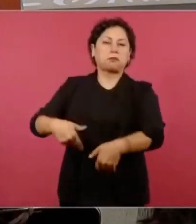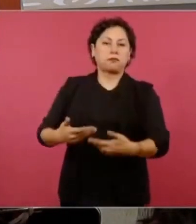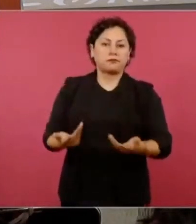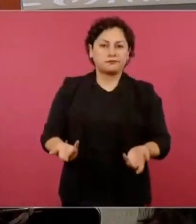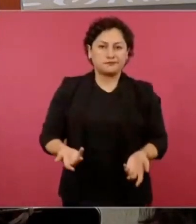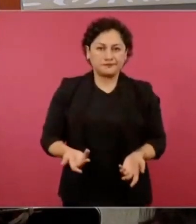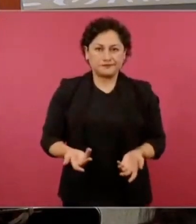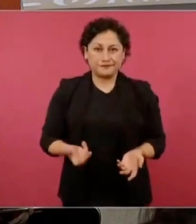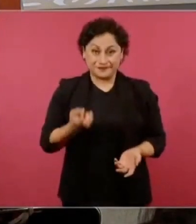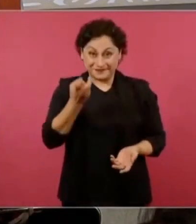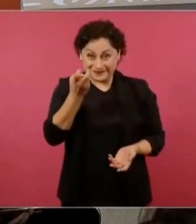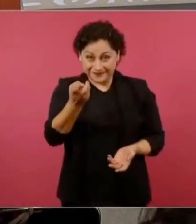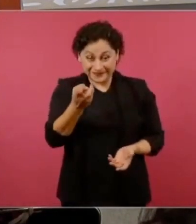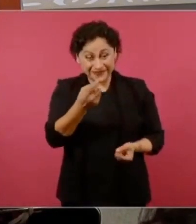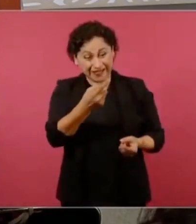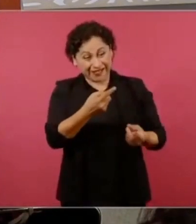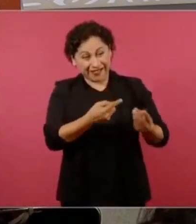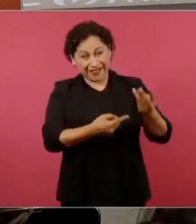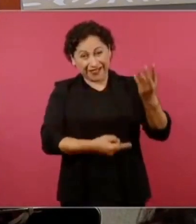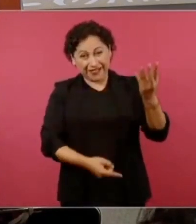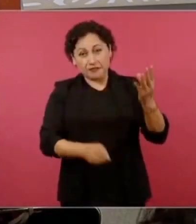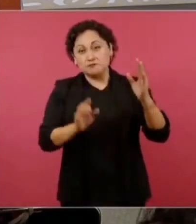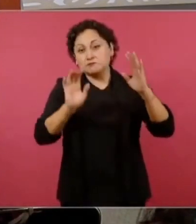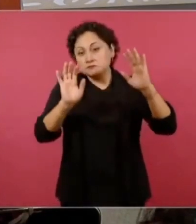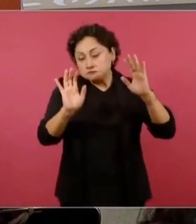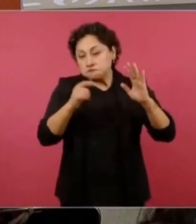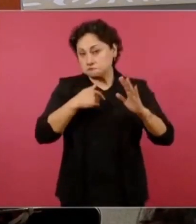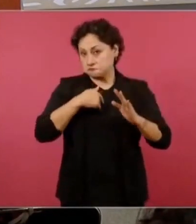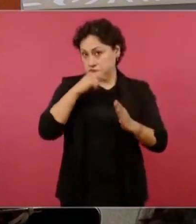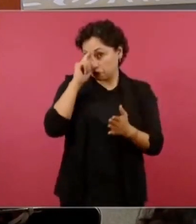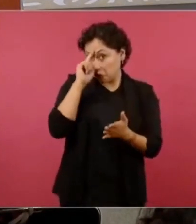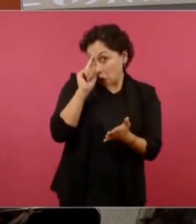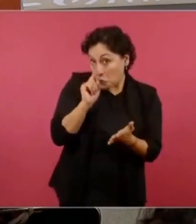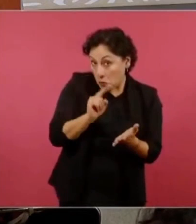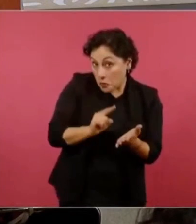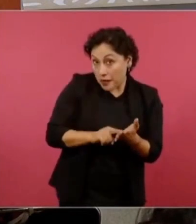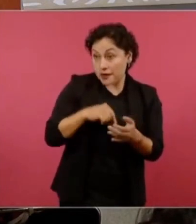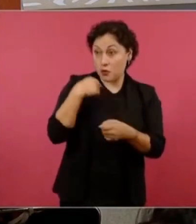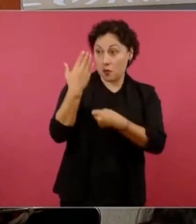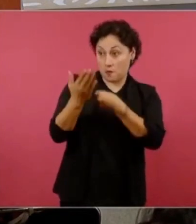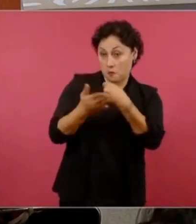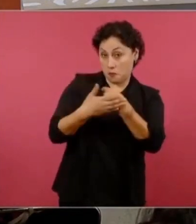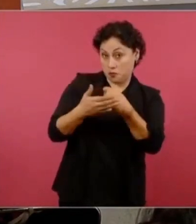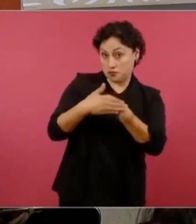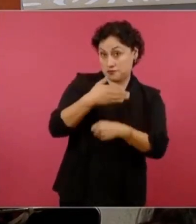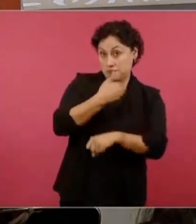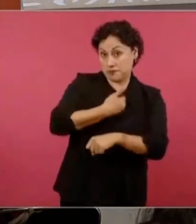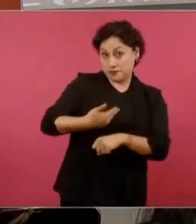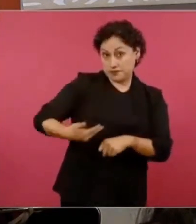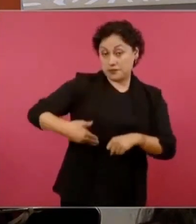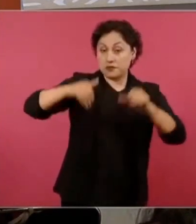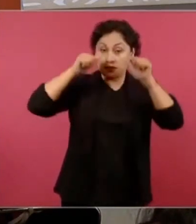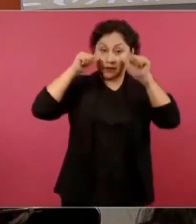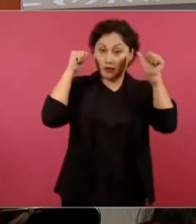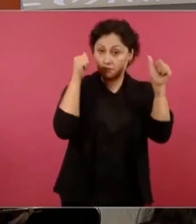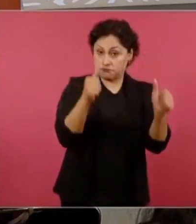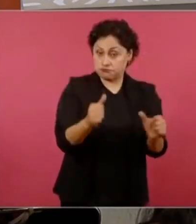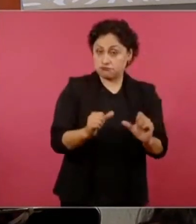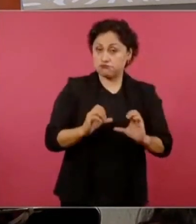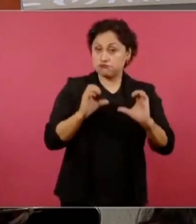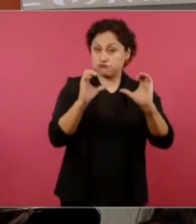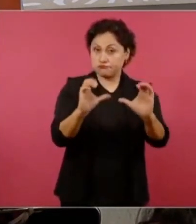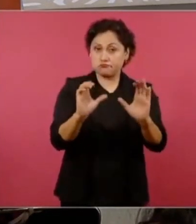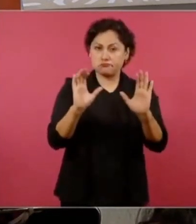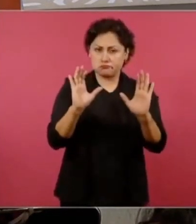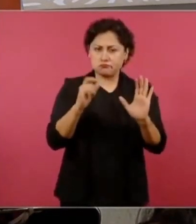Todo eso yo pienso que se va a atender. Yo tengo mucha confianza en